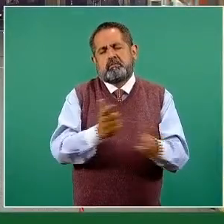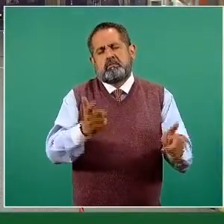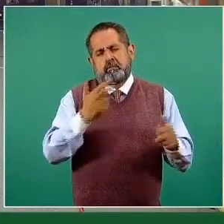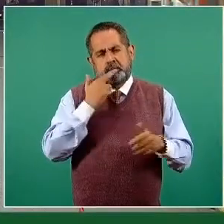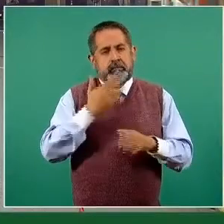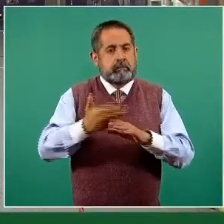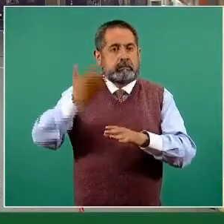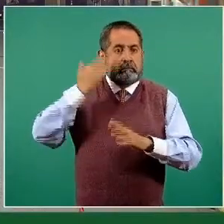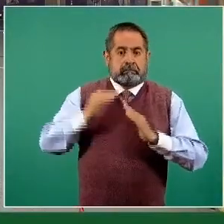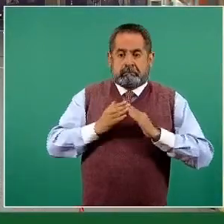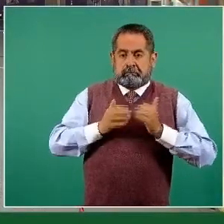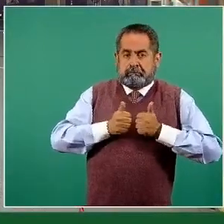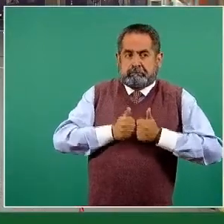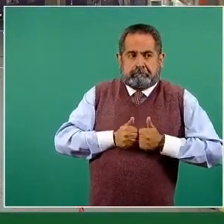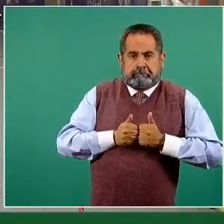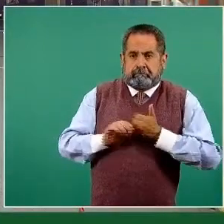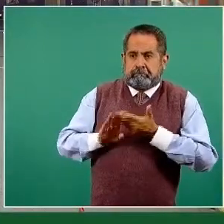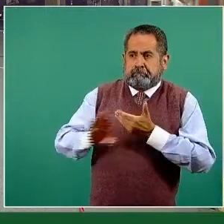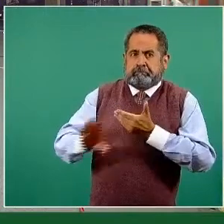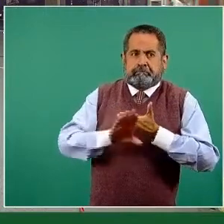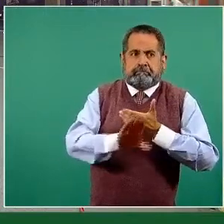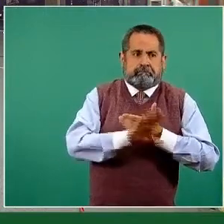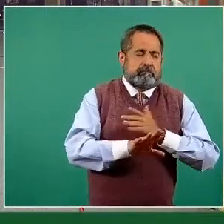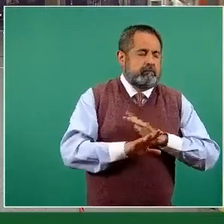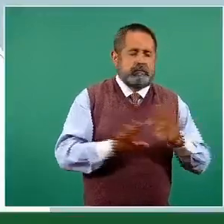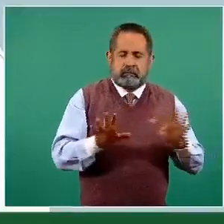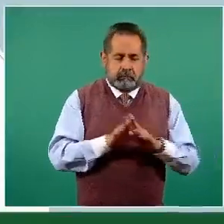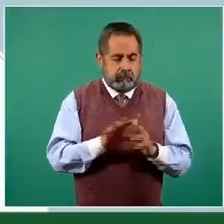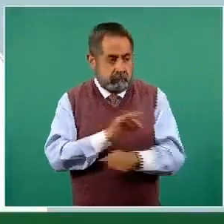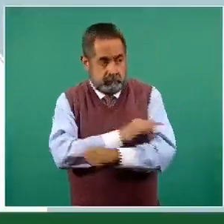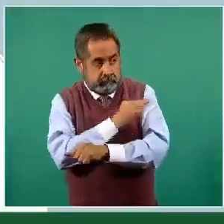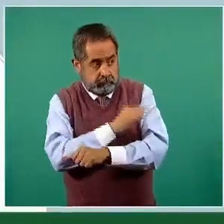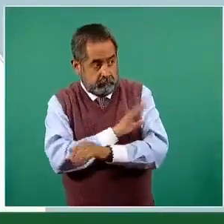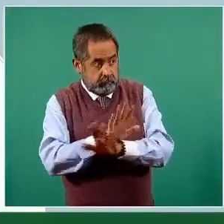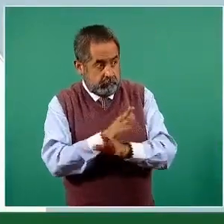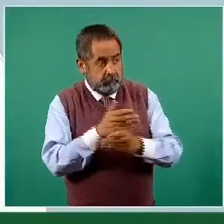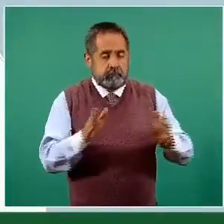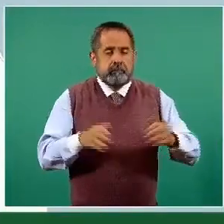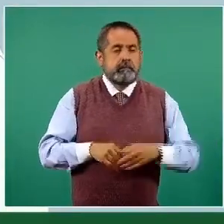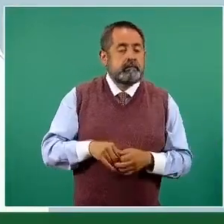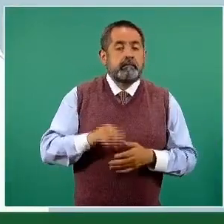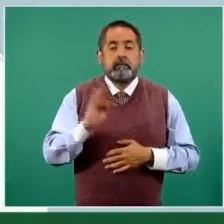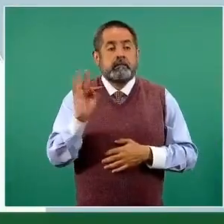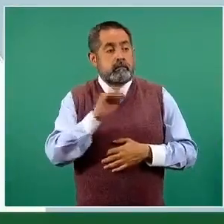como estábamos acostumbrados antes dentro de su familia. Cuando salgan,